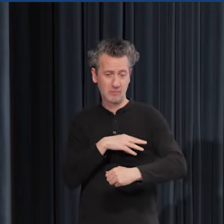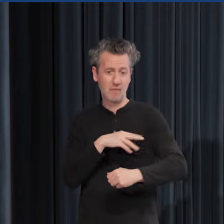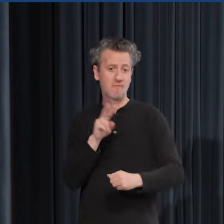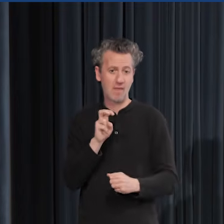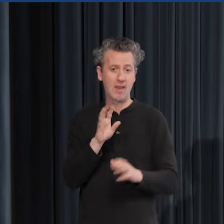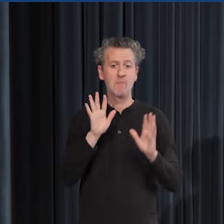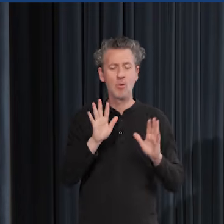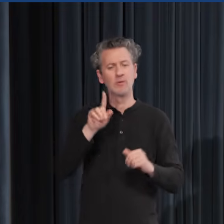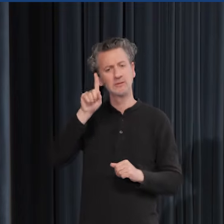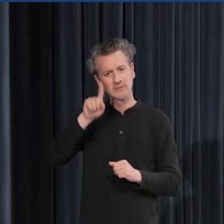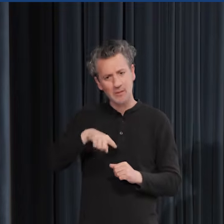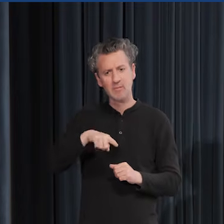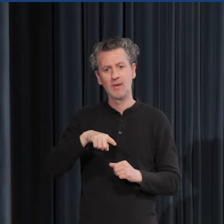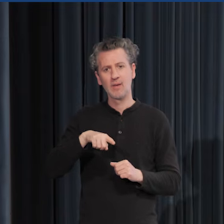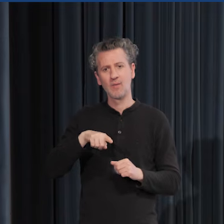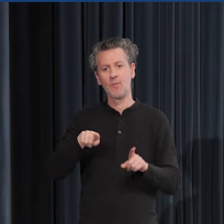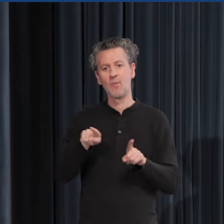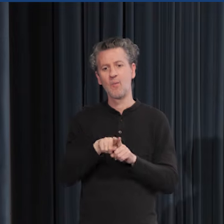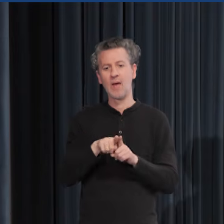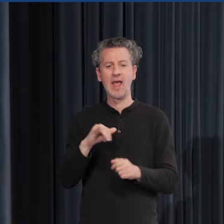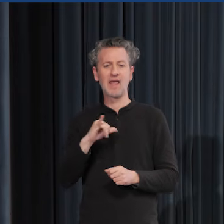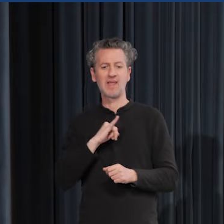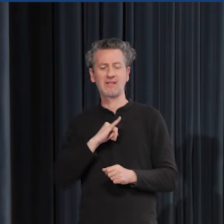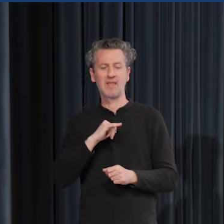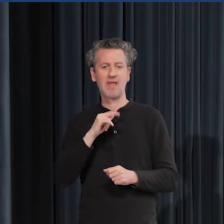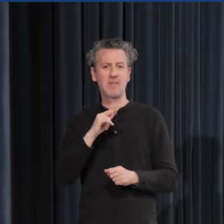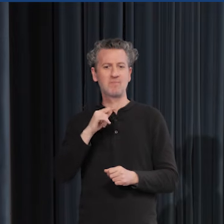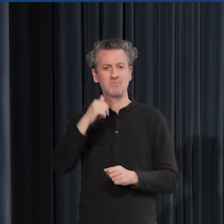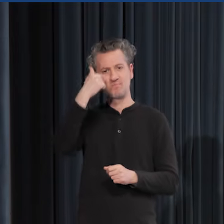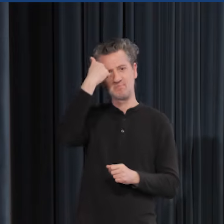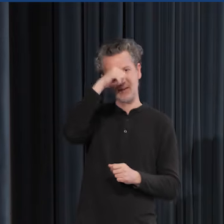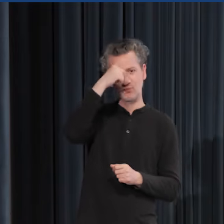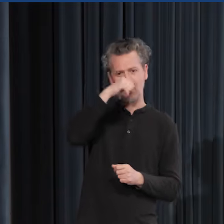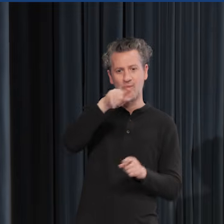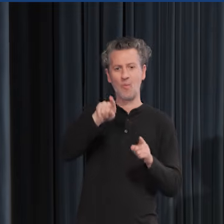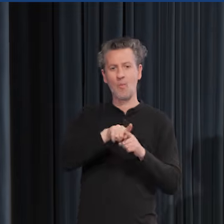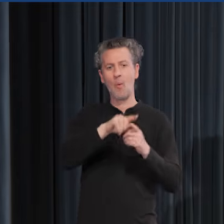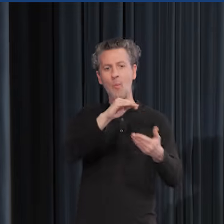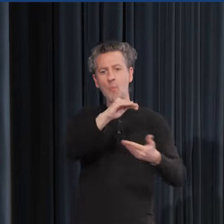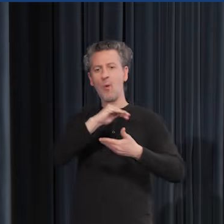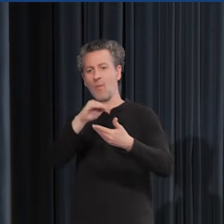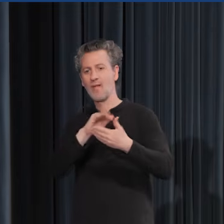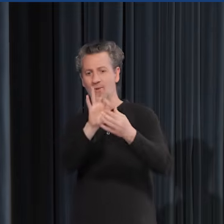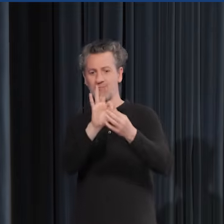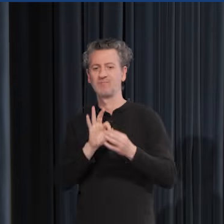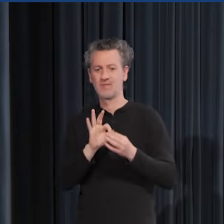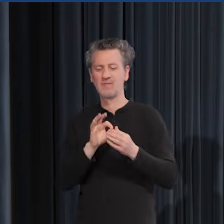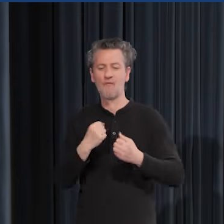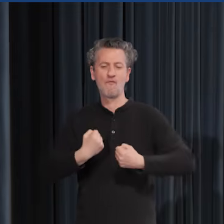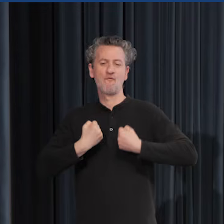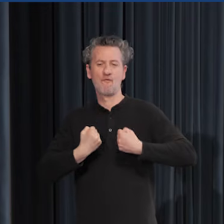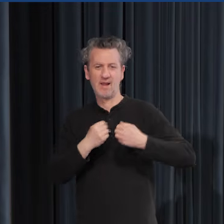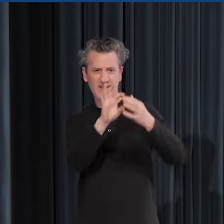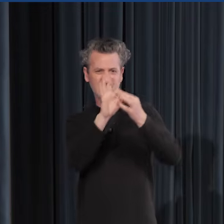como un elemento definitorio de la identidad masculina que está asociada a la figura del proveedor y de la fuerza física, ¿no?